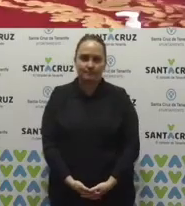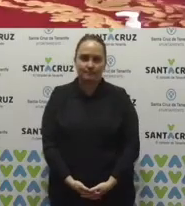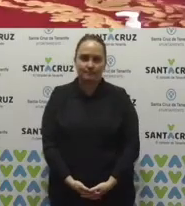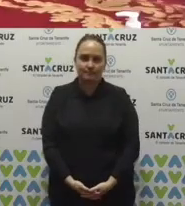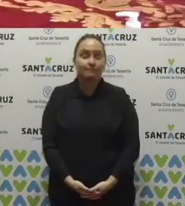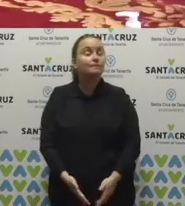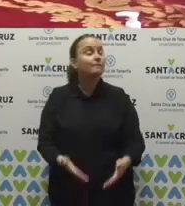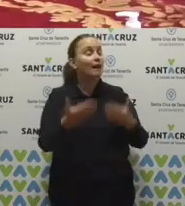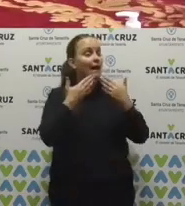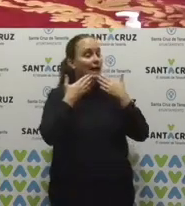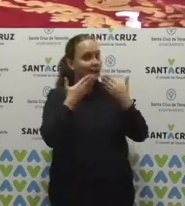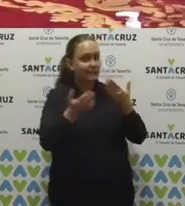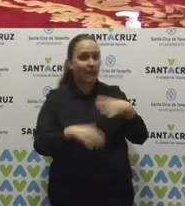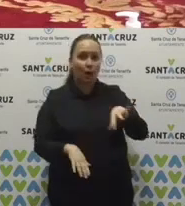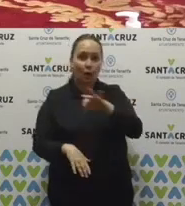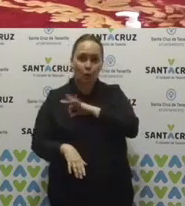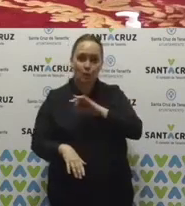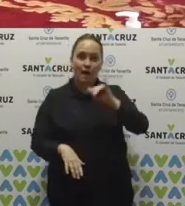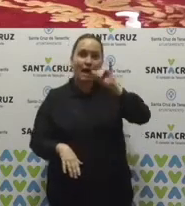gracias doña inmaculada